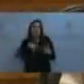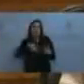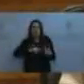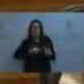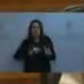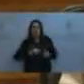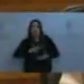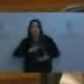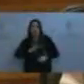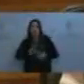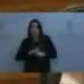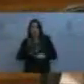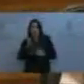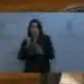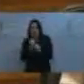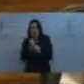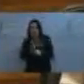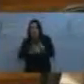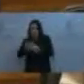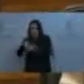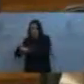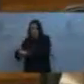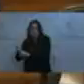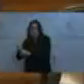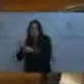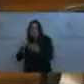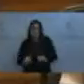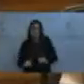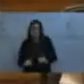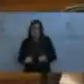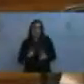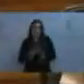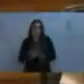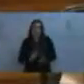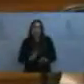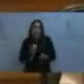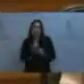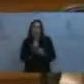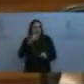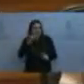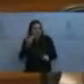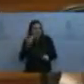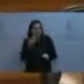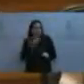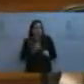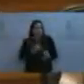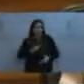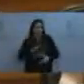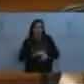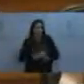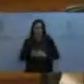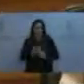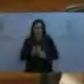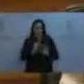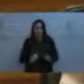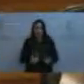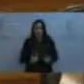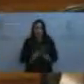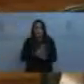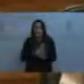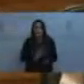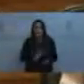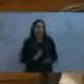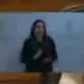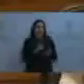querría protección social en muchos casos, sino antes tener un empleo digno, que es lo que buscan y lo que deberían proporcionarle los poderes públicos. Cada vez cumplen ustedes menos